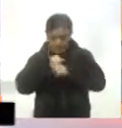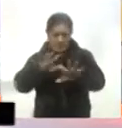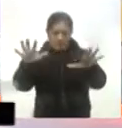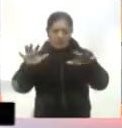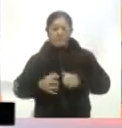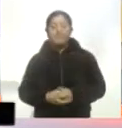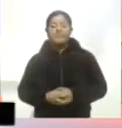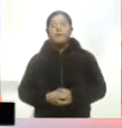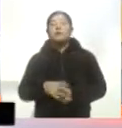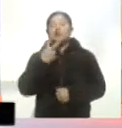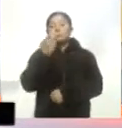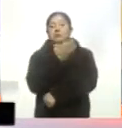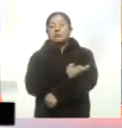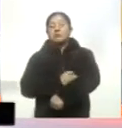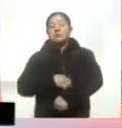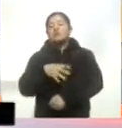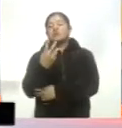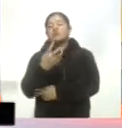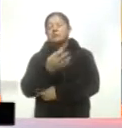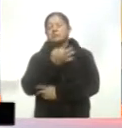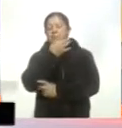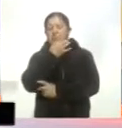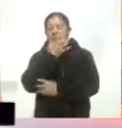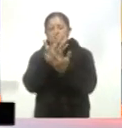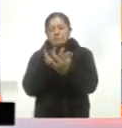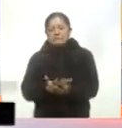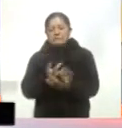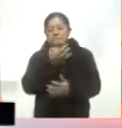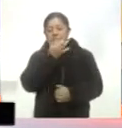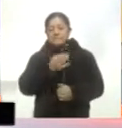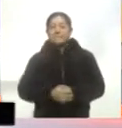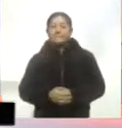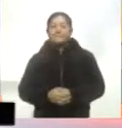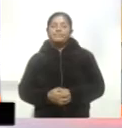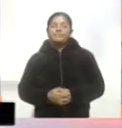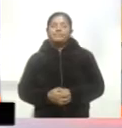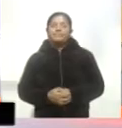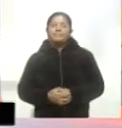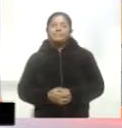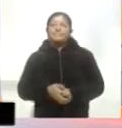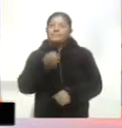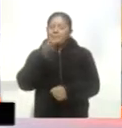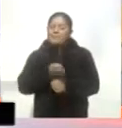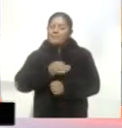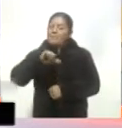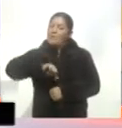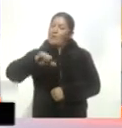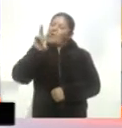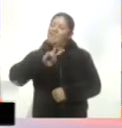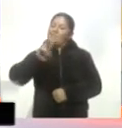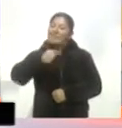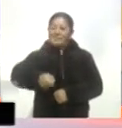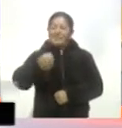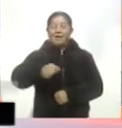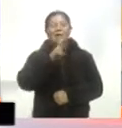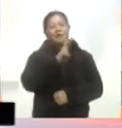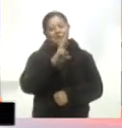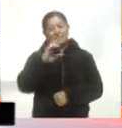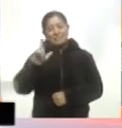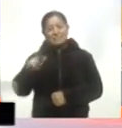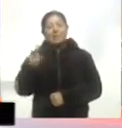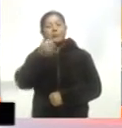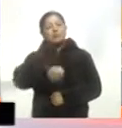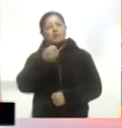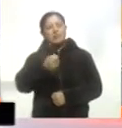Ya son las 14 horas con 14 minutos. Vamos a hacer una pausa, pero antes saludamos en este viernes a Rocío Castro Lira, que le manda